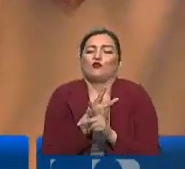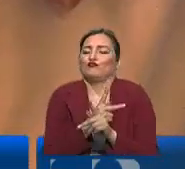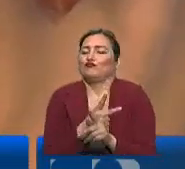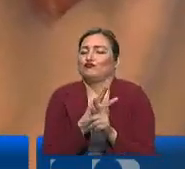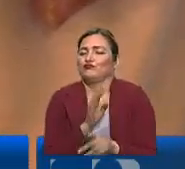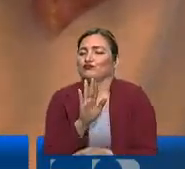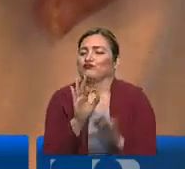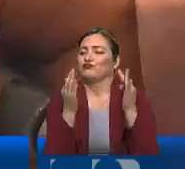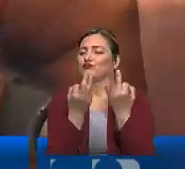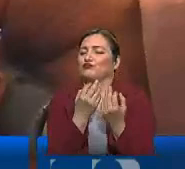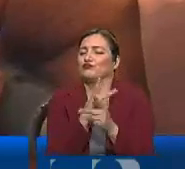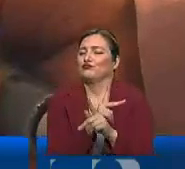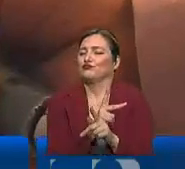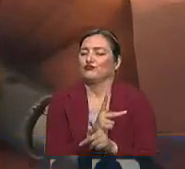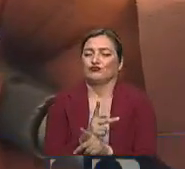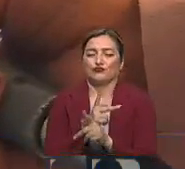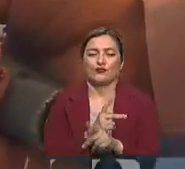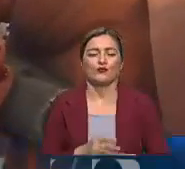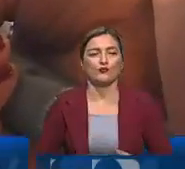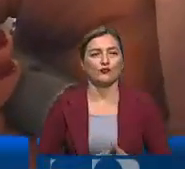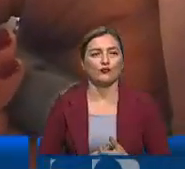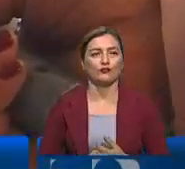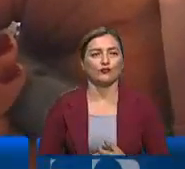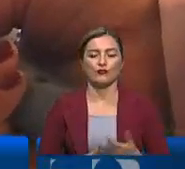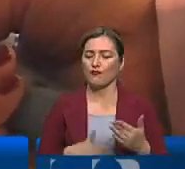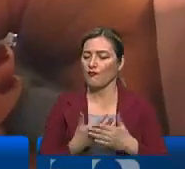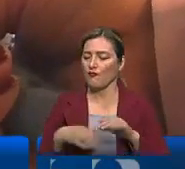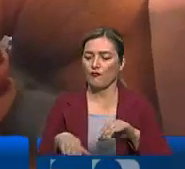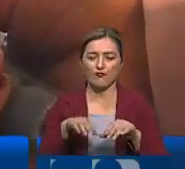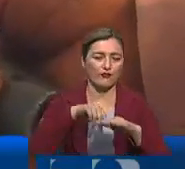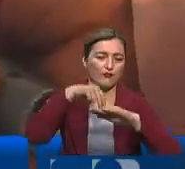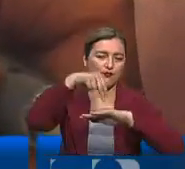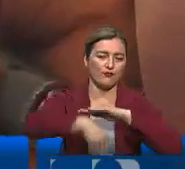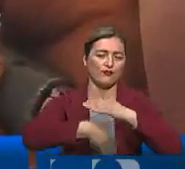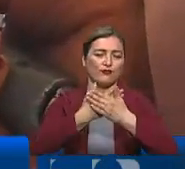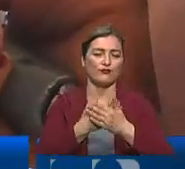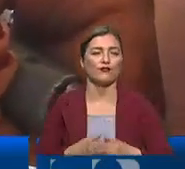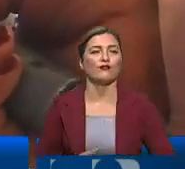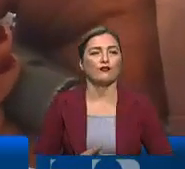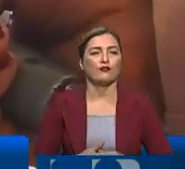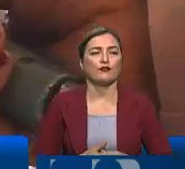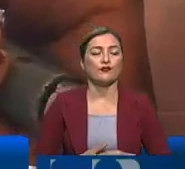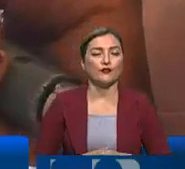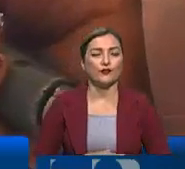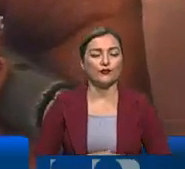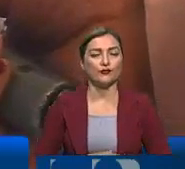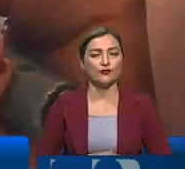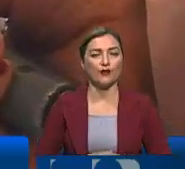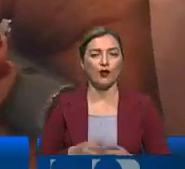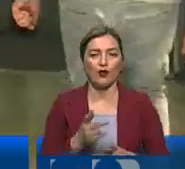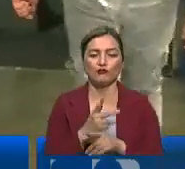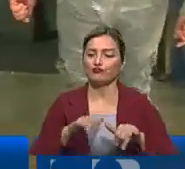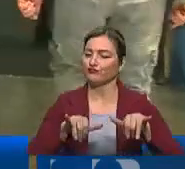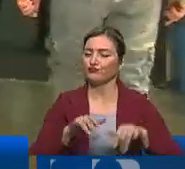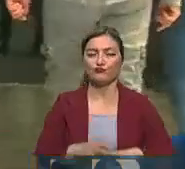y proteger a su familia. Y hacer todo en conjunto con nietos, con todo. Pero también hay que seguirse